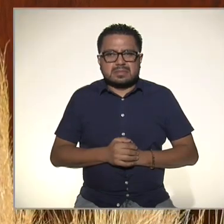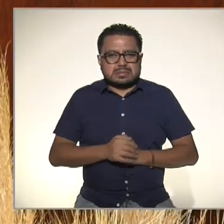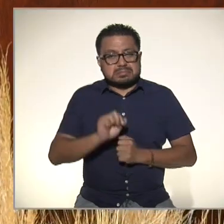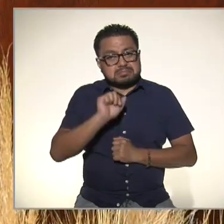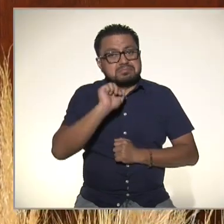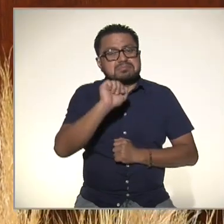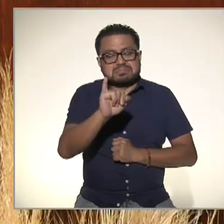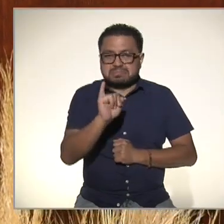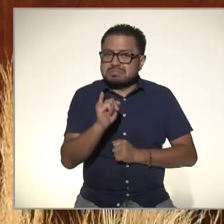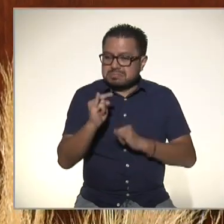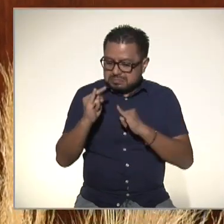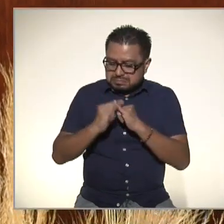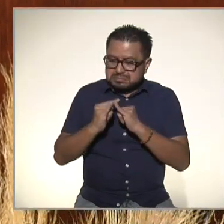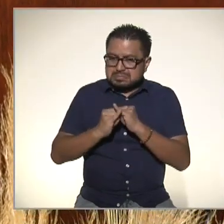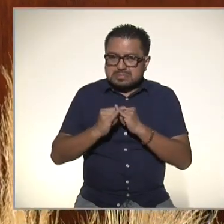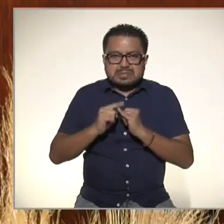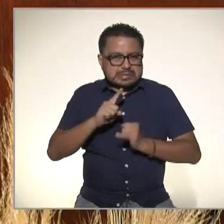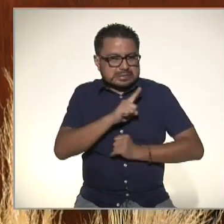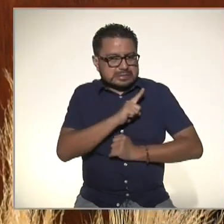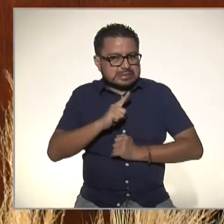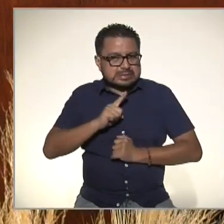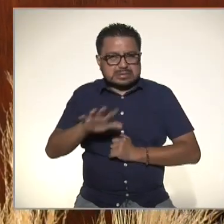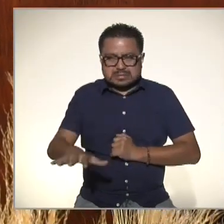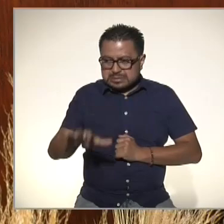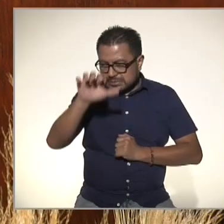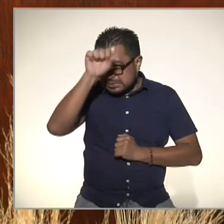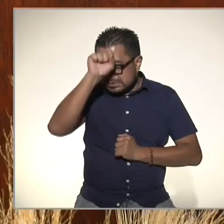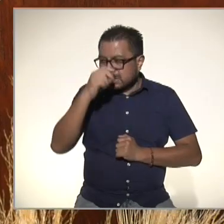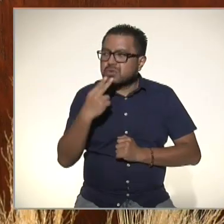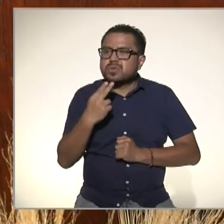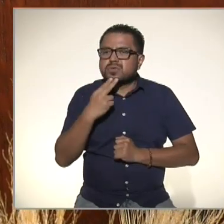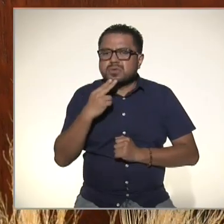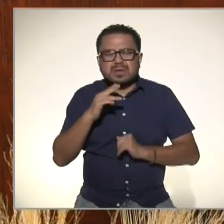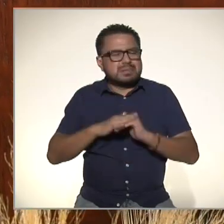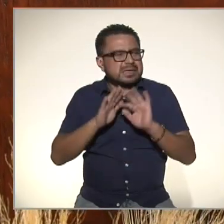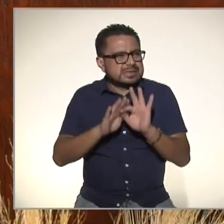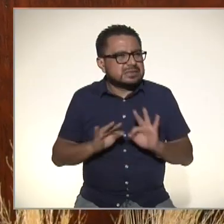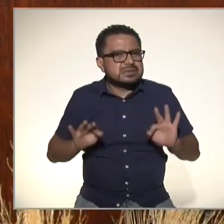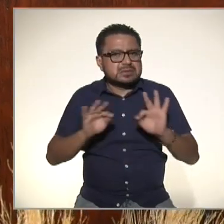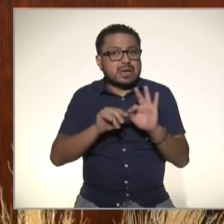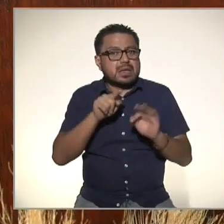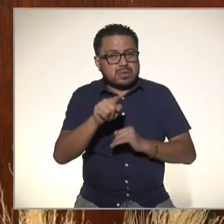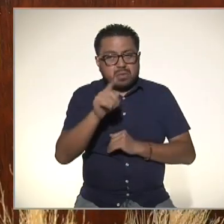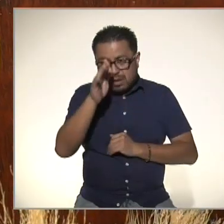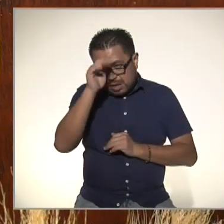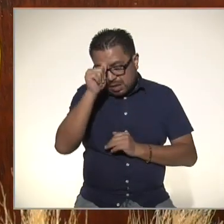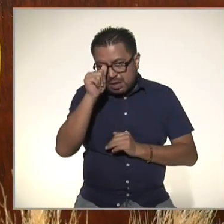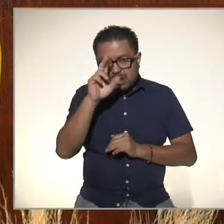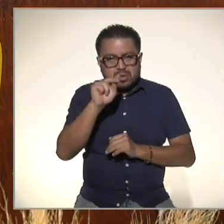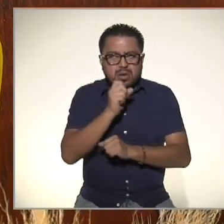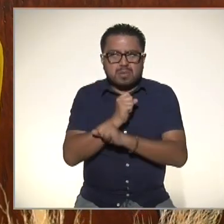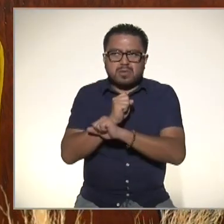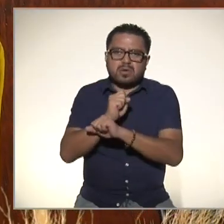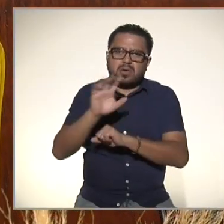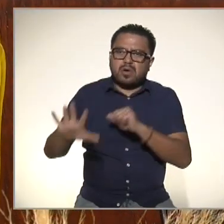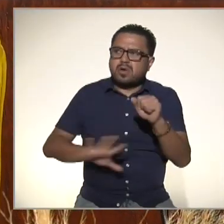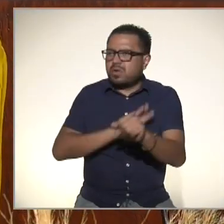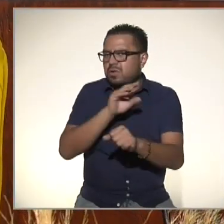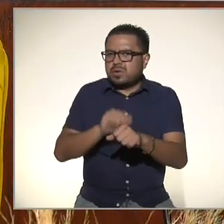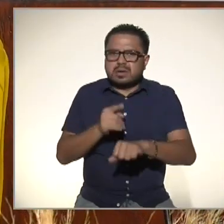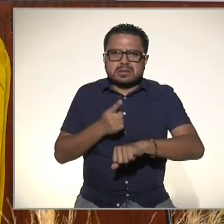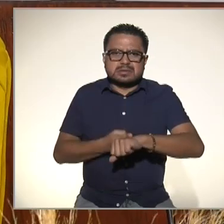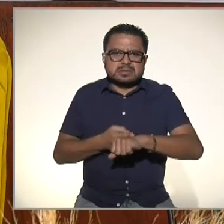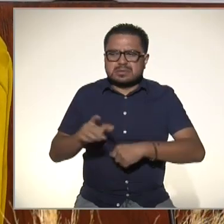Definitivo, el preservativo tenemos que tenerlo en mente y utilizarlo. Es importantísimo, pero acuérdense que no protege contra todas las enfermedades de